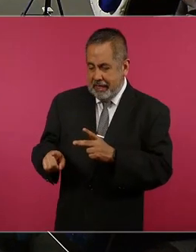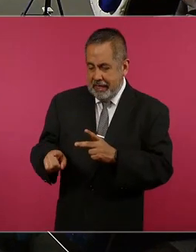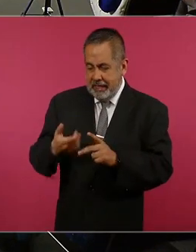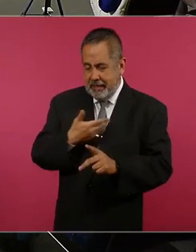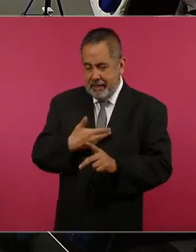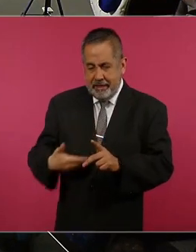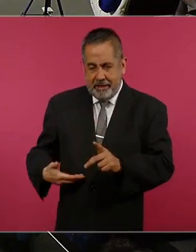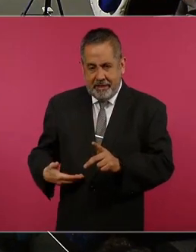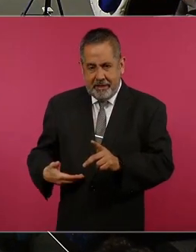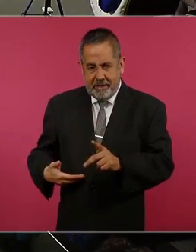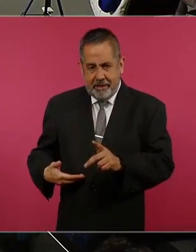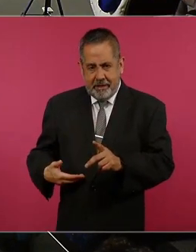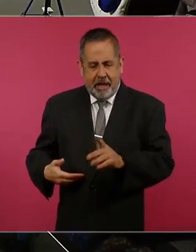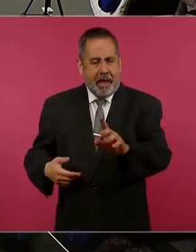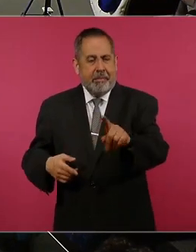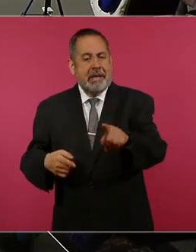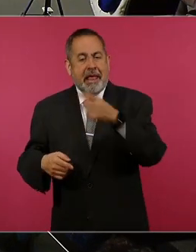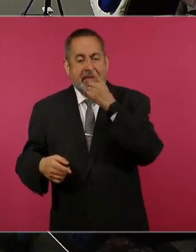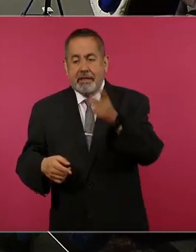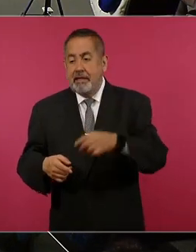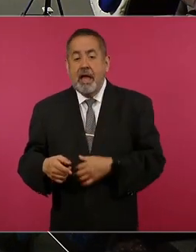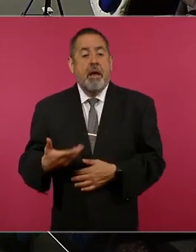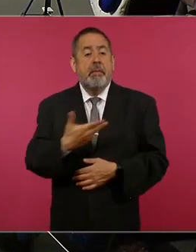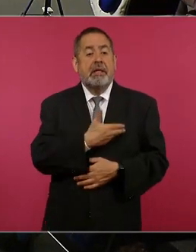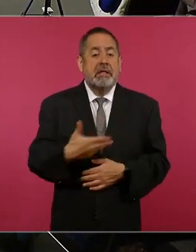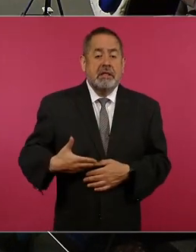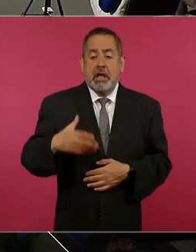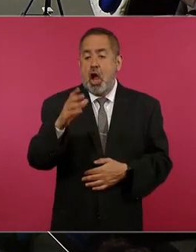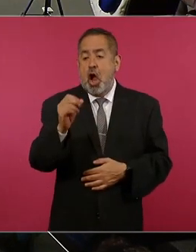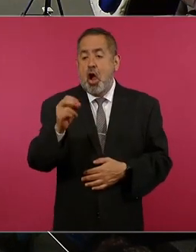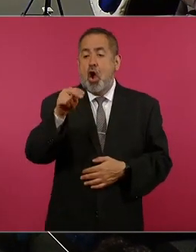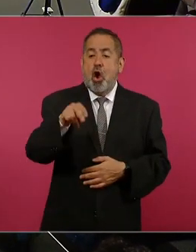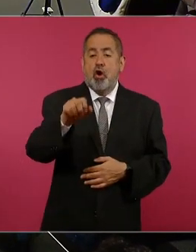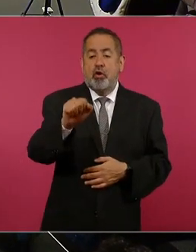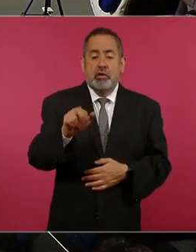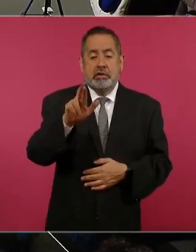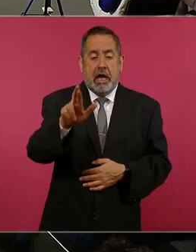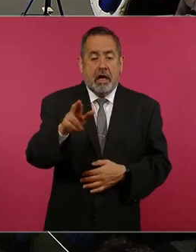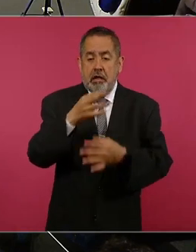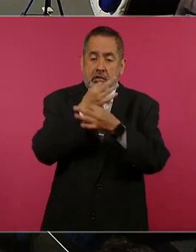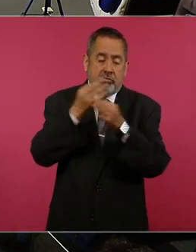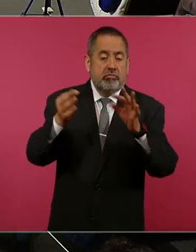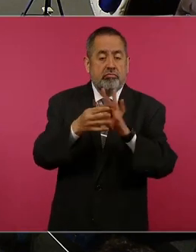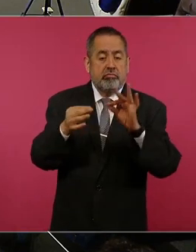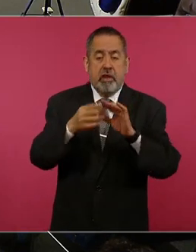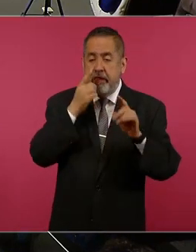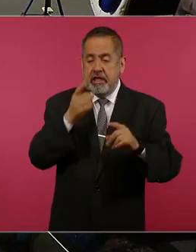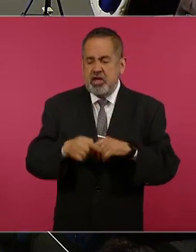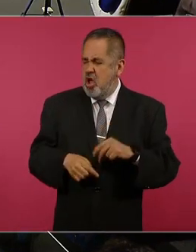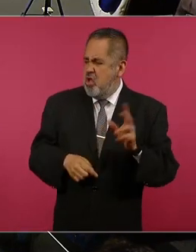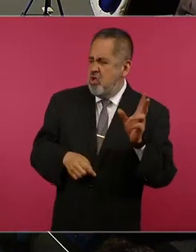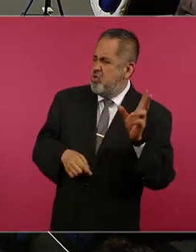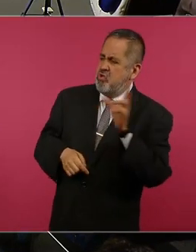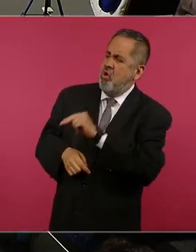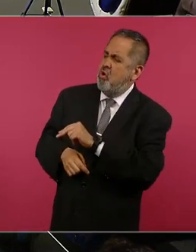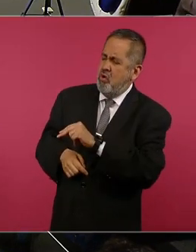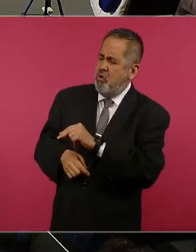El presidente de la CONSAR se pronunció totalmente en contra.